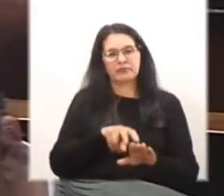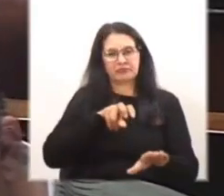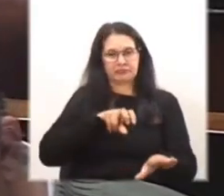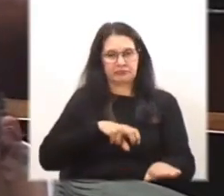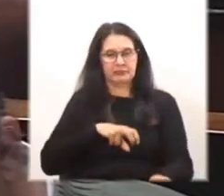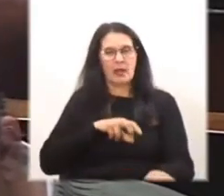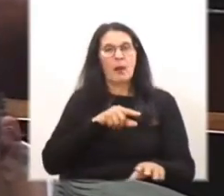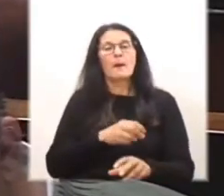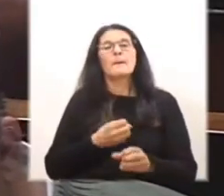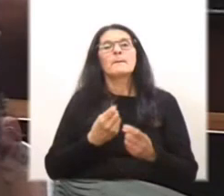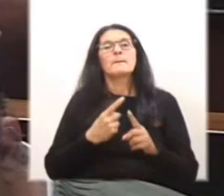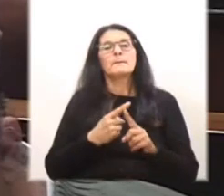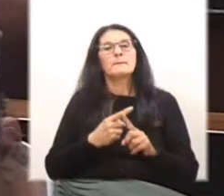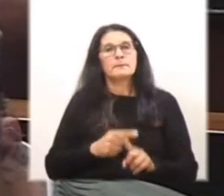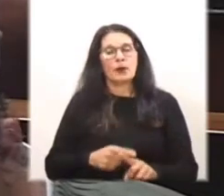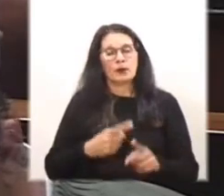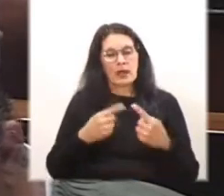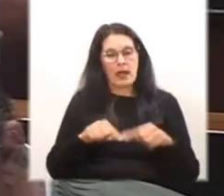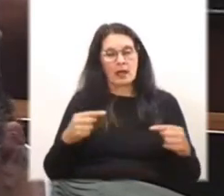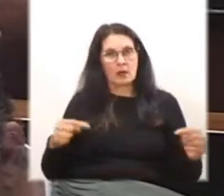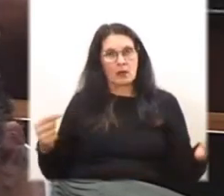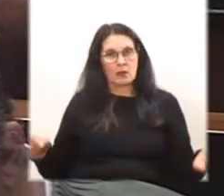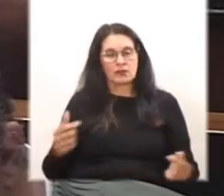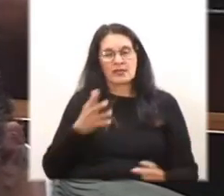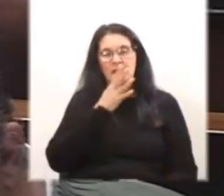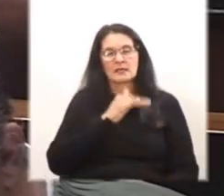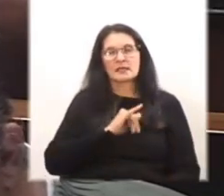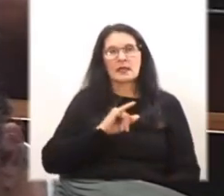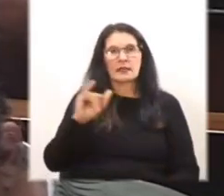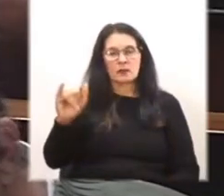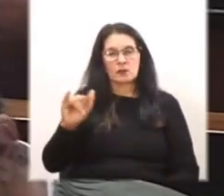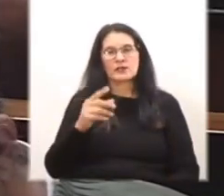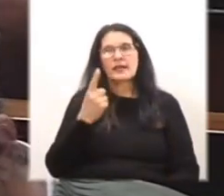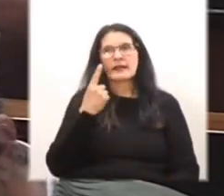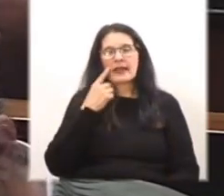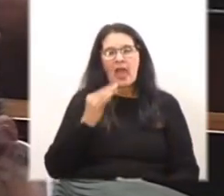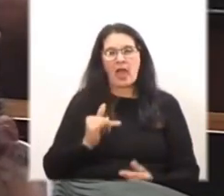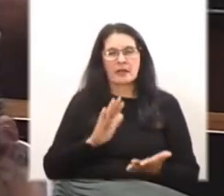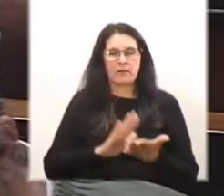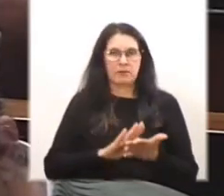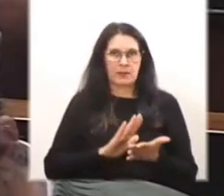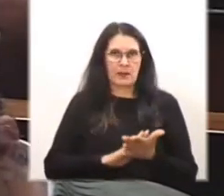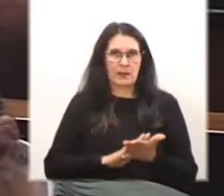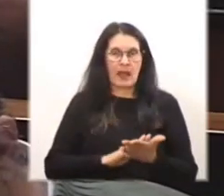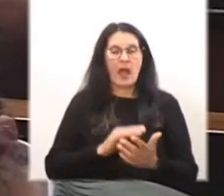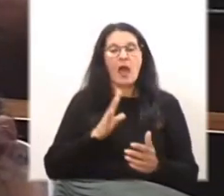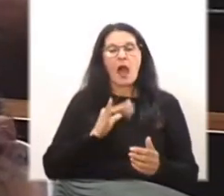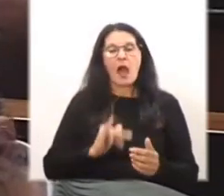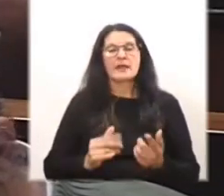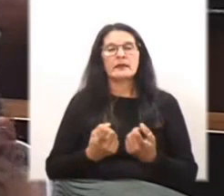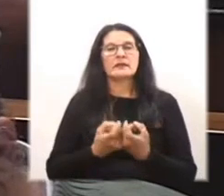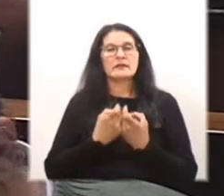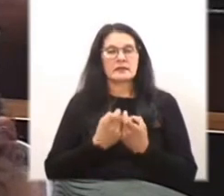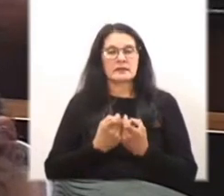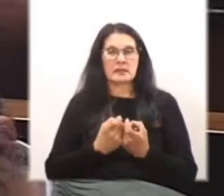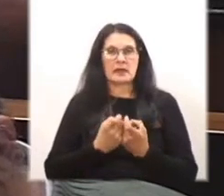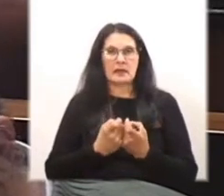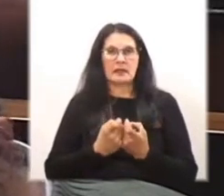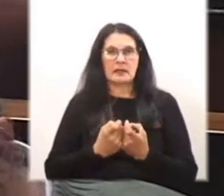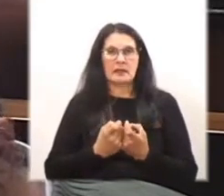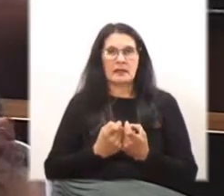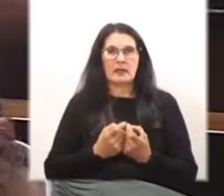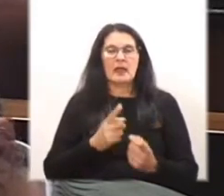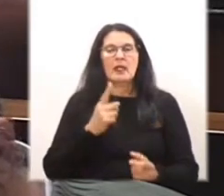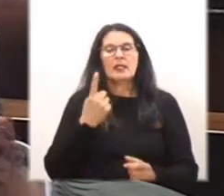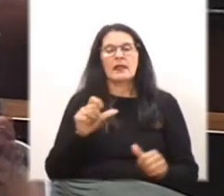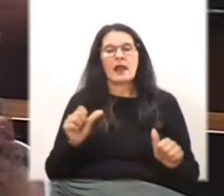magnitud de las cosas que se estaban denunciando y que se confirmaron. Vemos la necesidad de